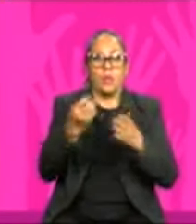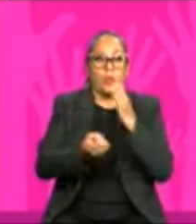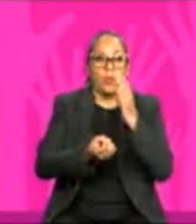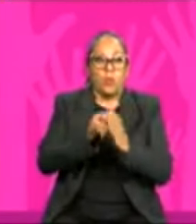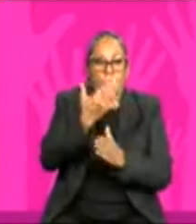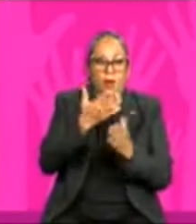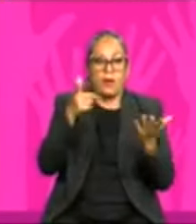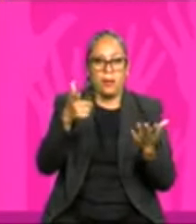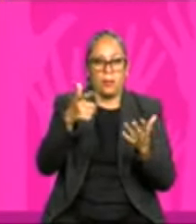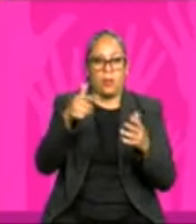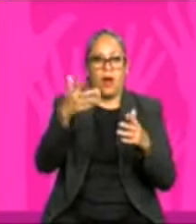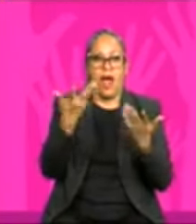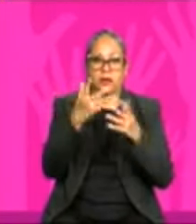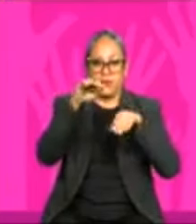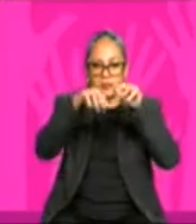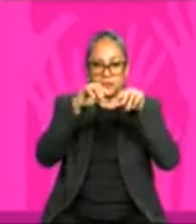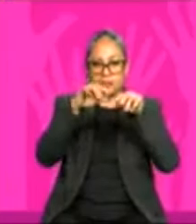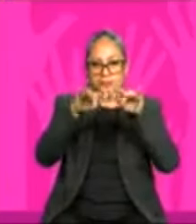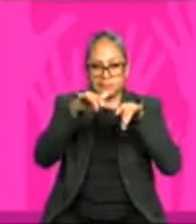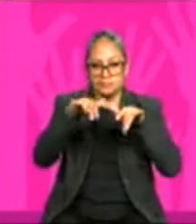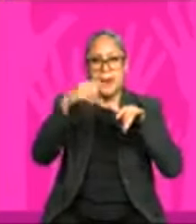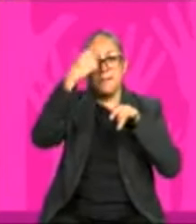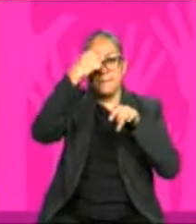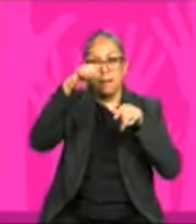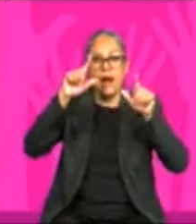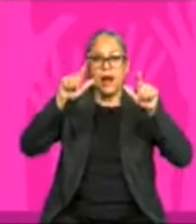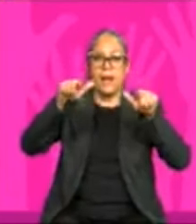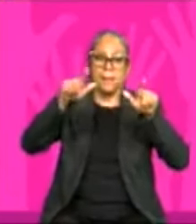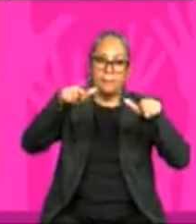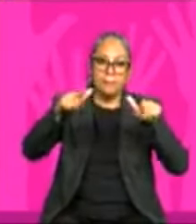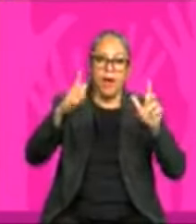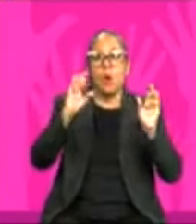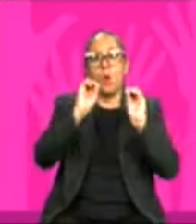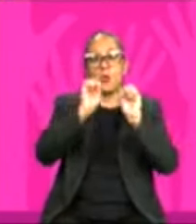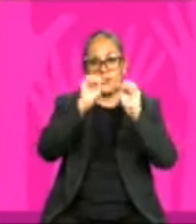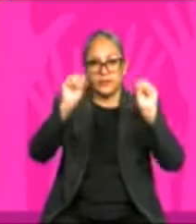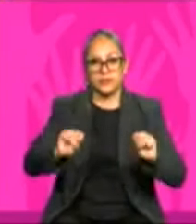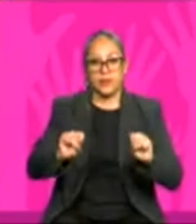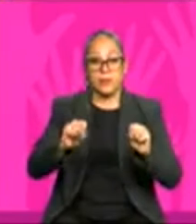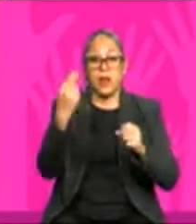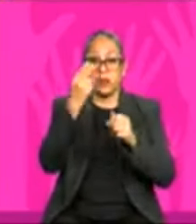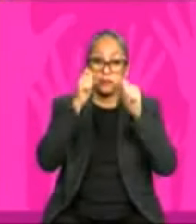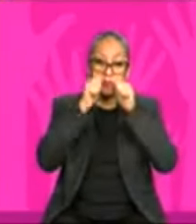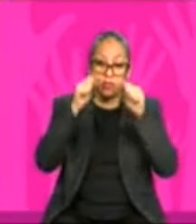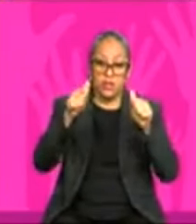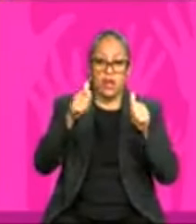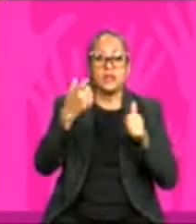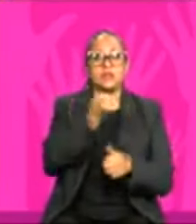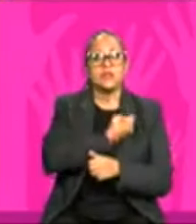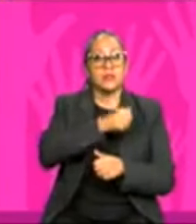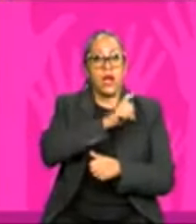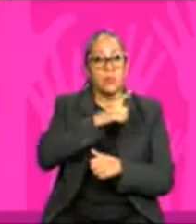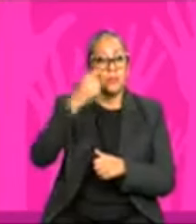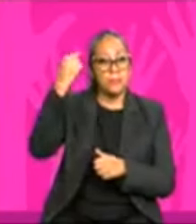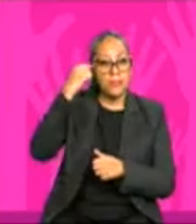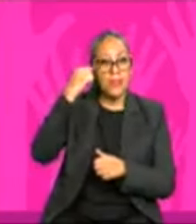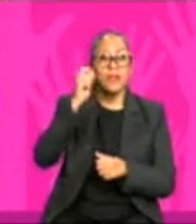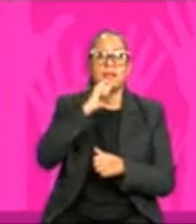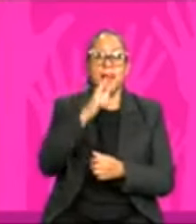de salud digital. Atenderemos la salud mental, que es algo urgente en el estado y en todo el país.